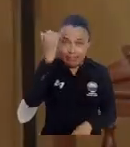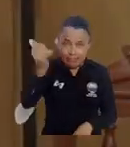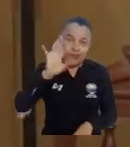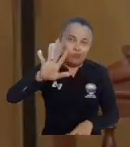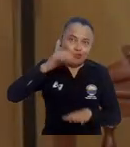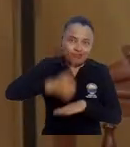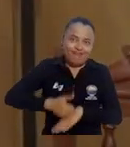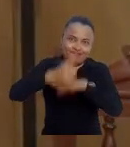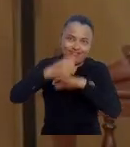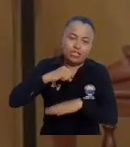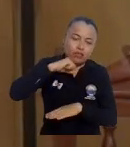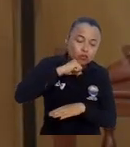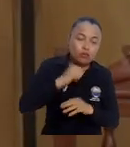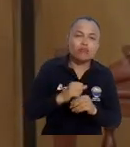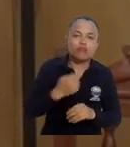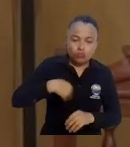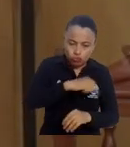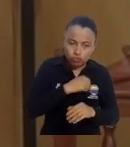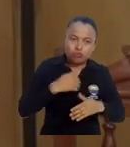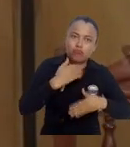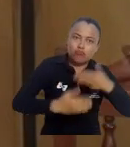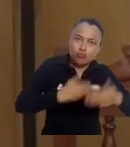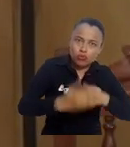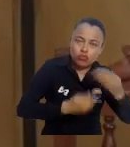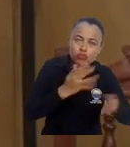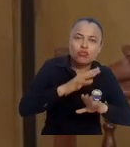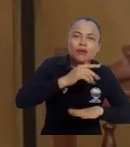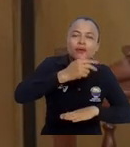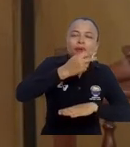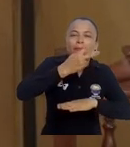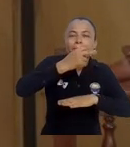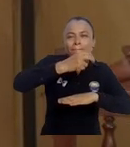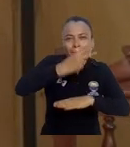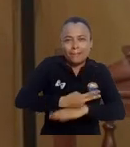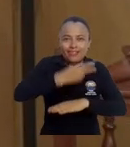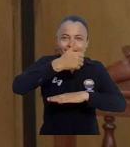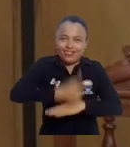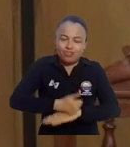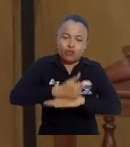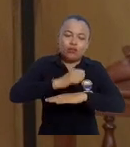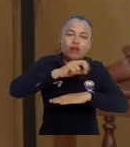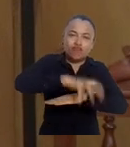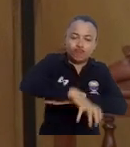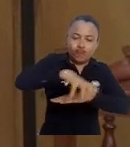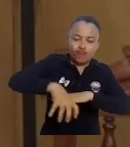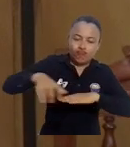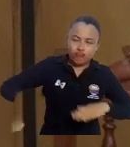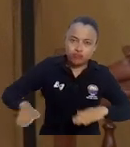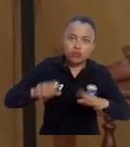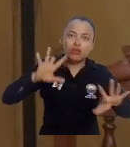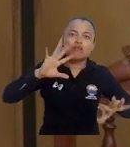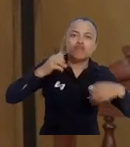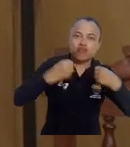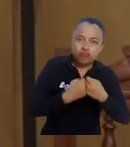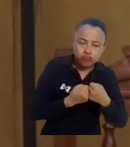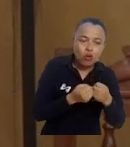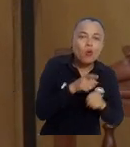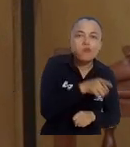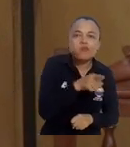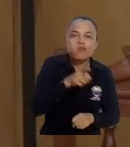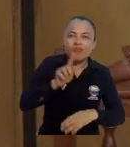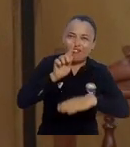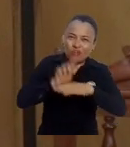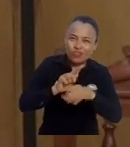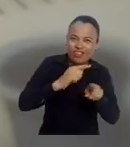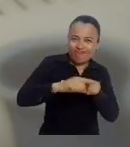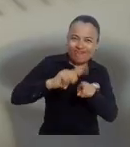Una iniciativa de nuestro rector y que hemos puesto en marcha desde la Vicerrectoría de Extensión, en articulación con las distintas facultades de